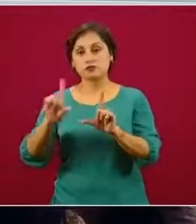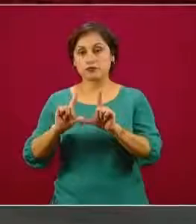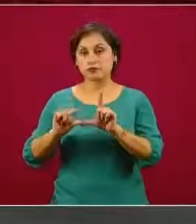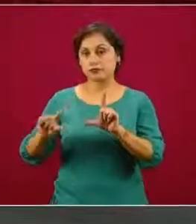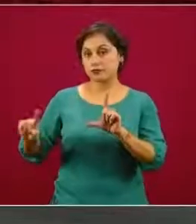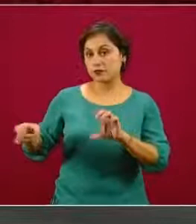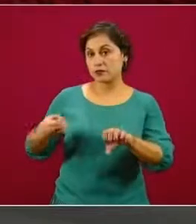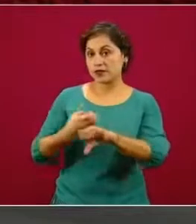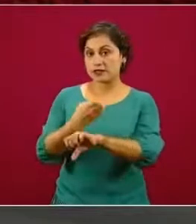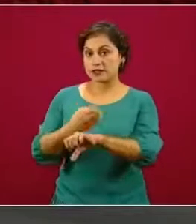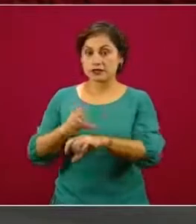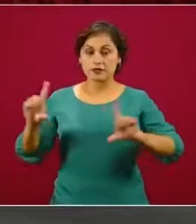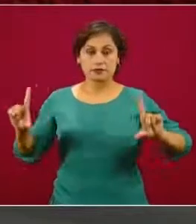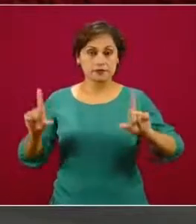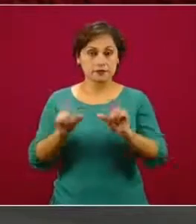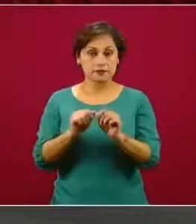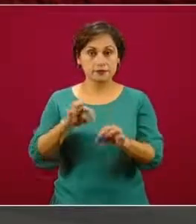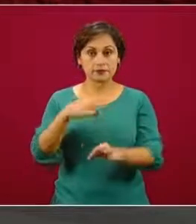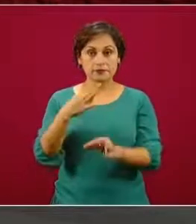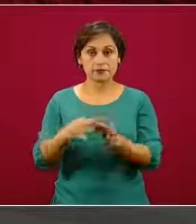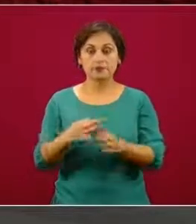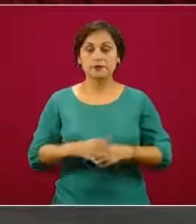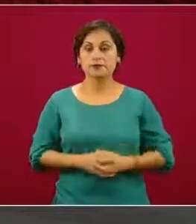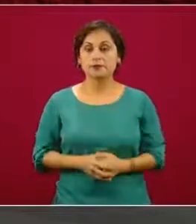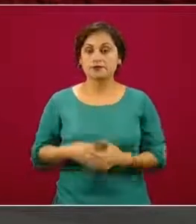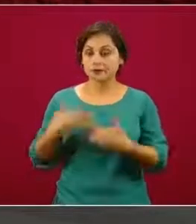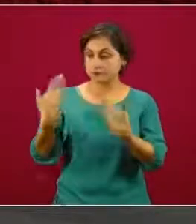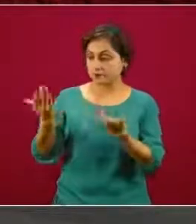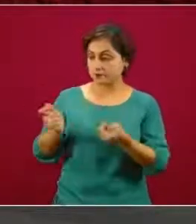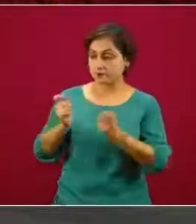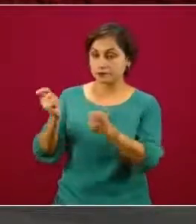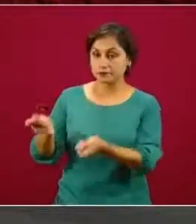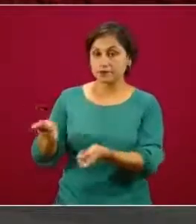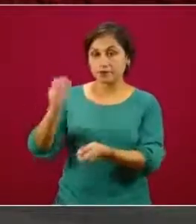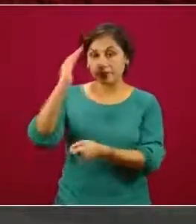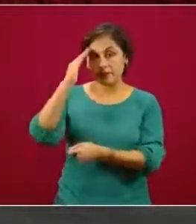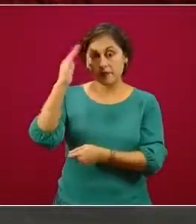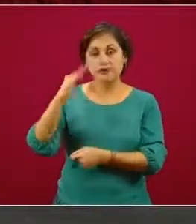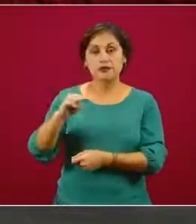Hasta aquí el informe técnico y le damos la palabra a la maestra Mónica Macís.